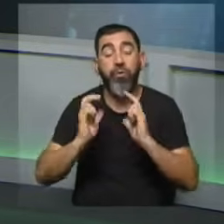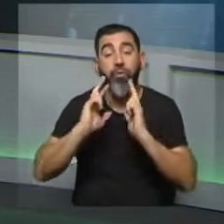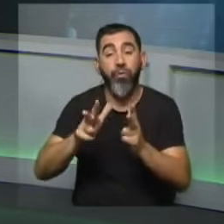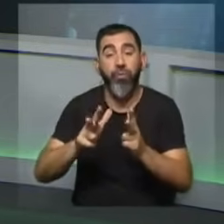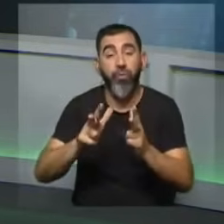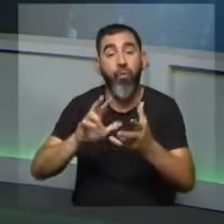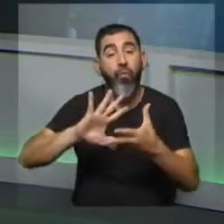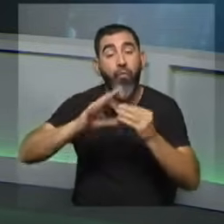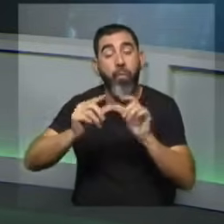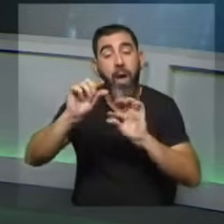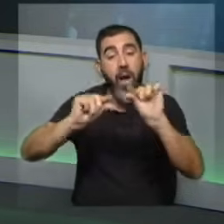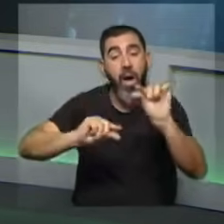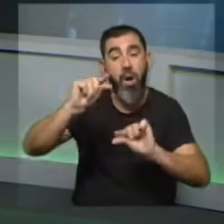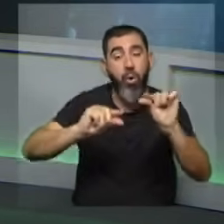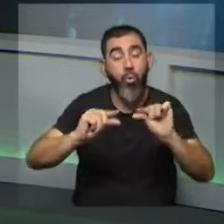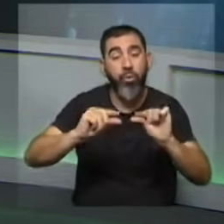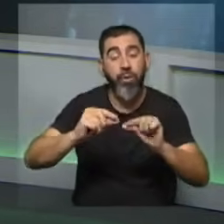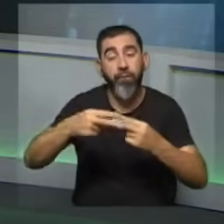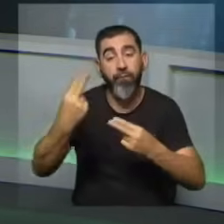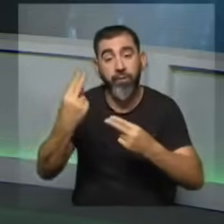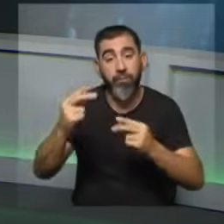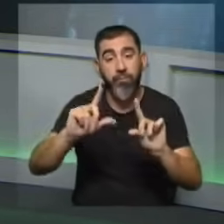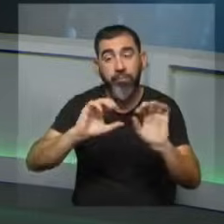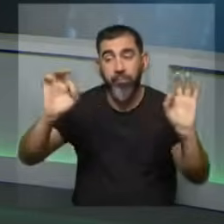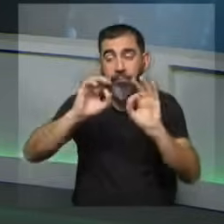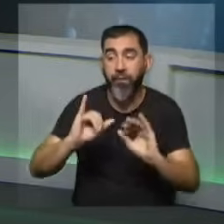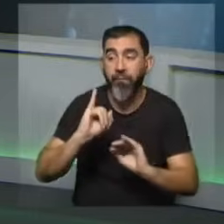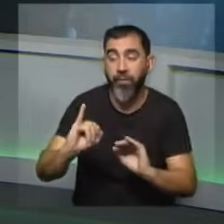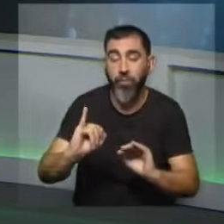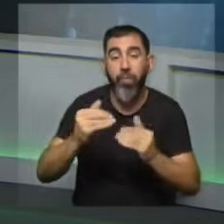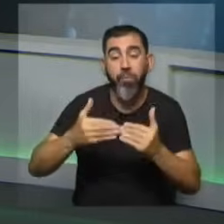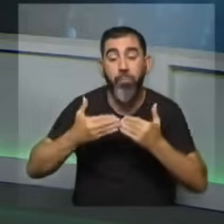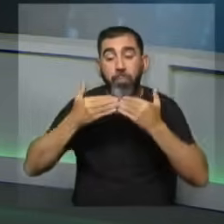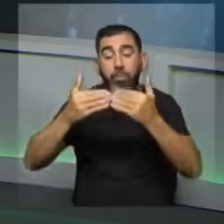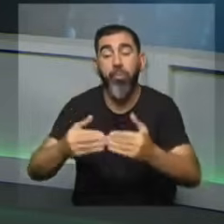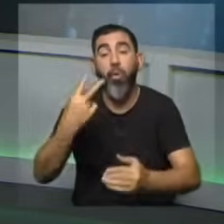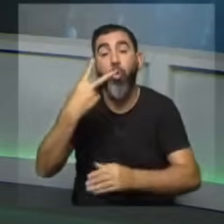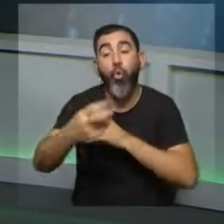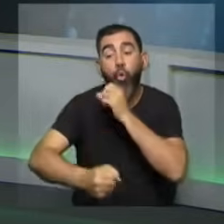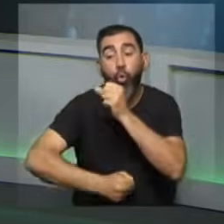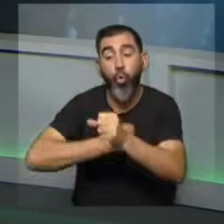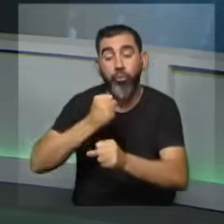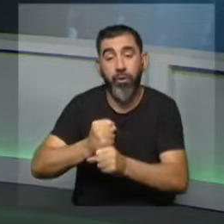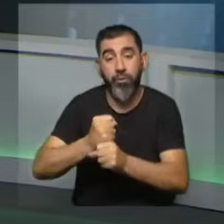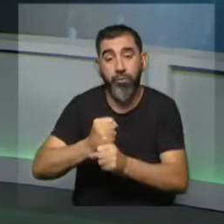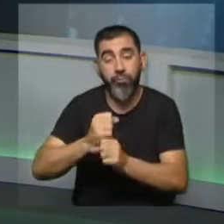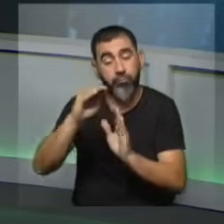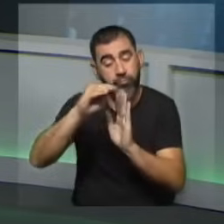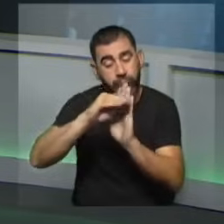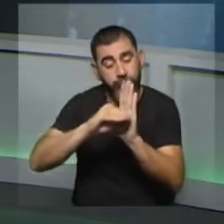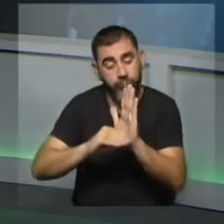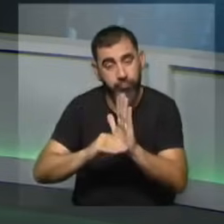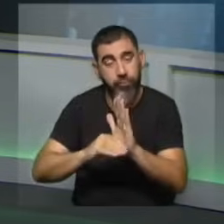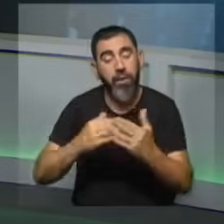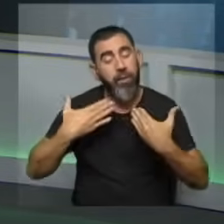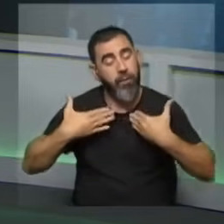estableció la forma de ajuste de los fletes para que no queden congelados y una prórroga además de 2 años con determinadas bases que le